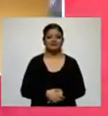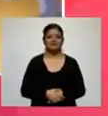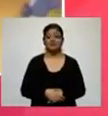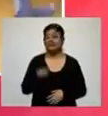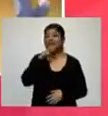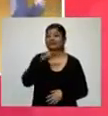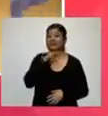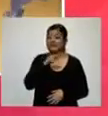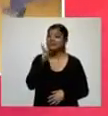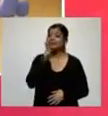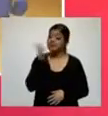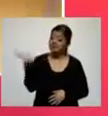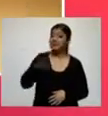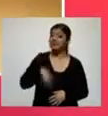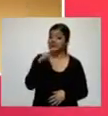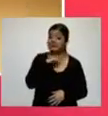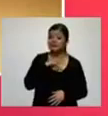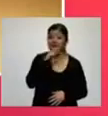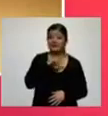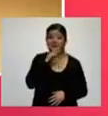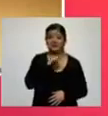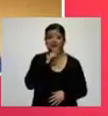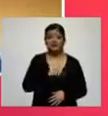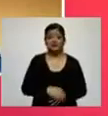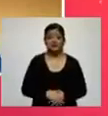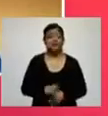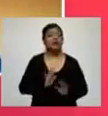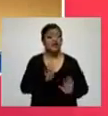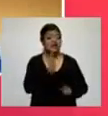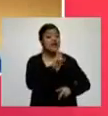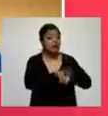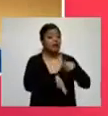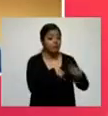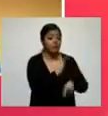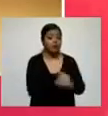¡Date prisa, papá! ¡Aquí estoy!